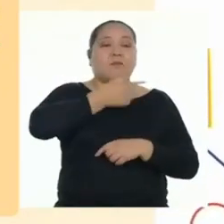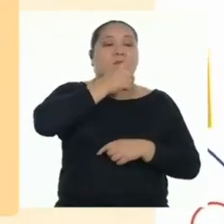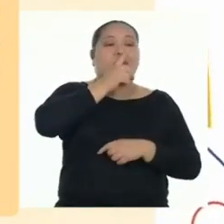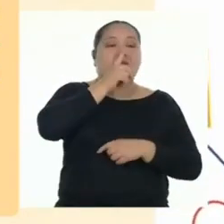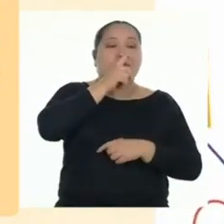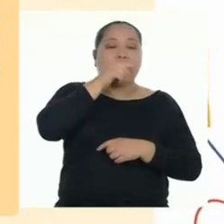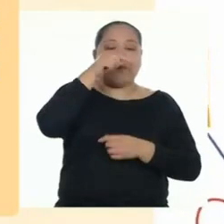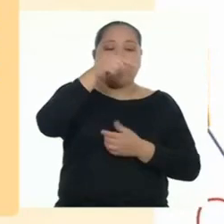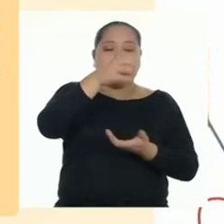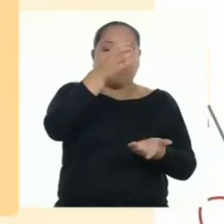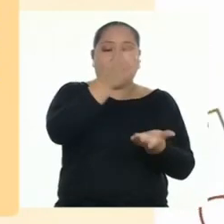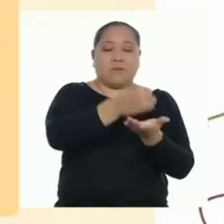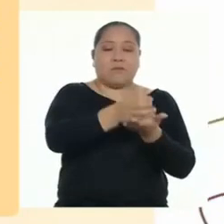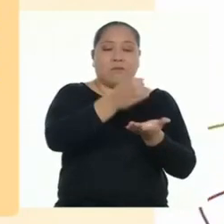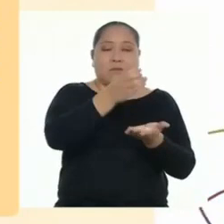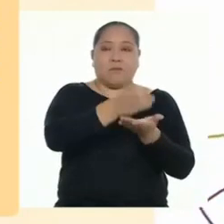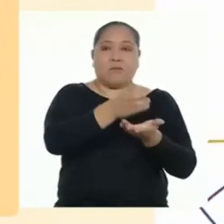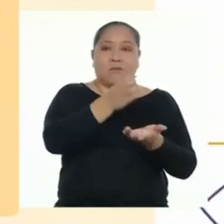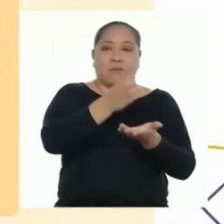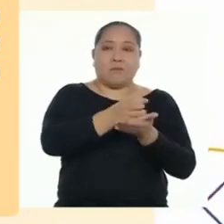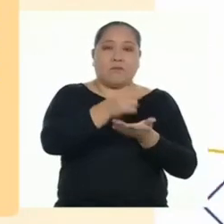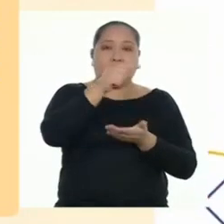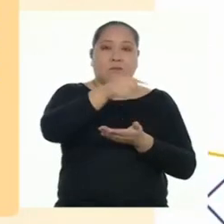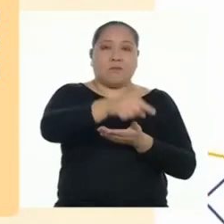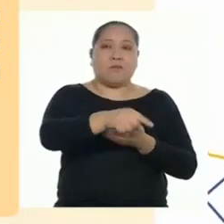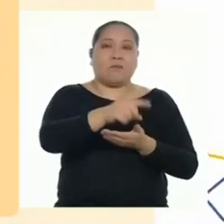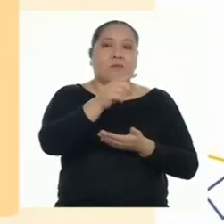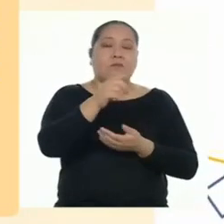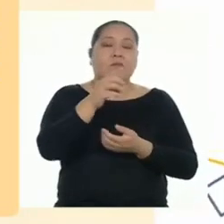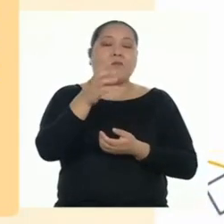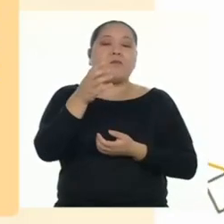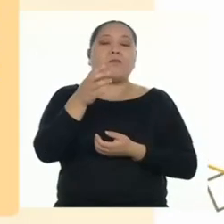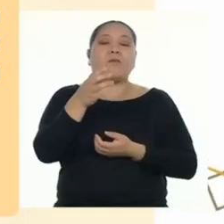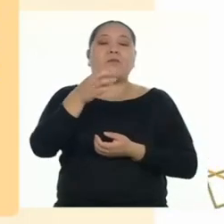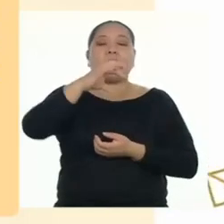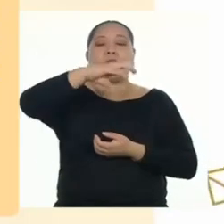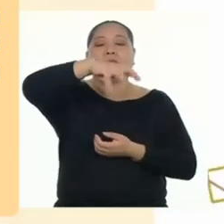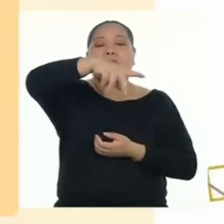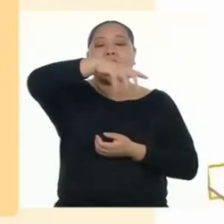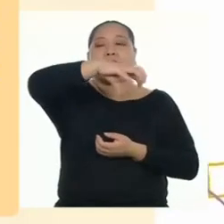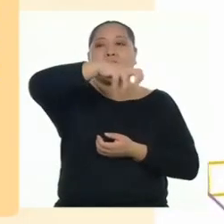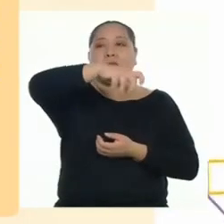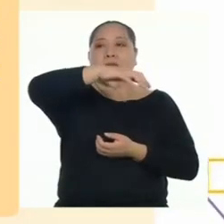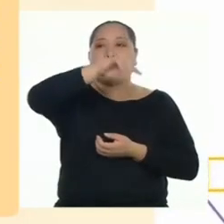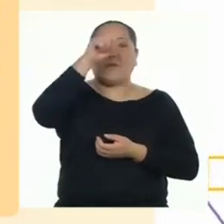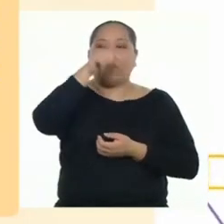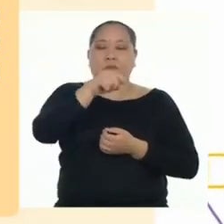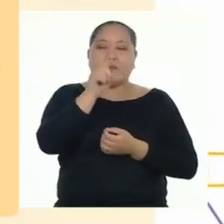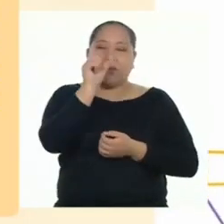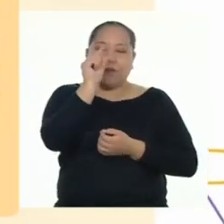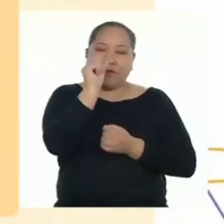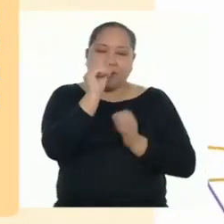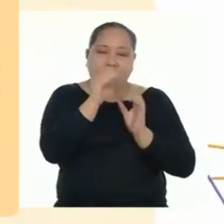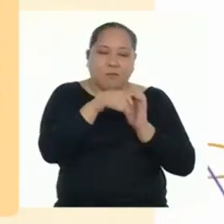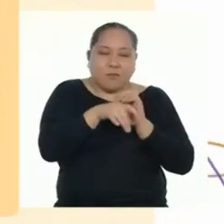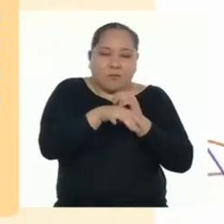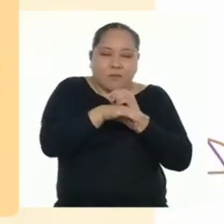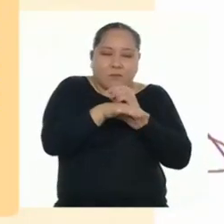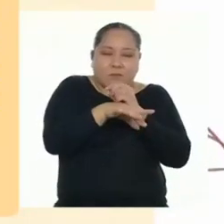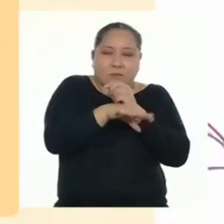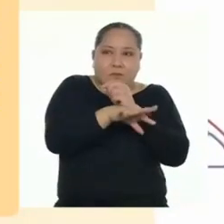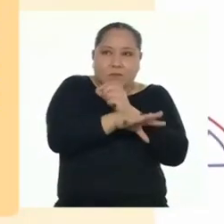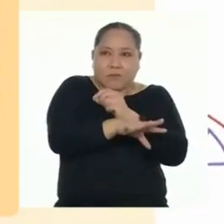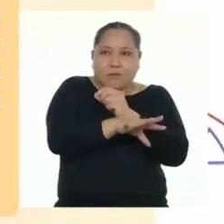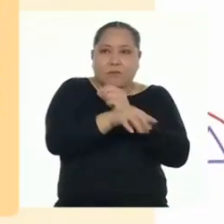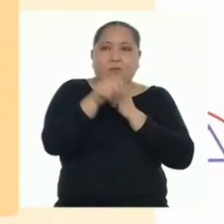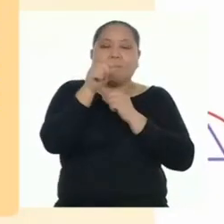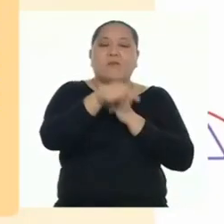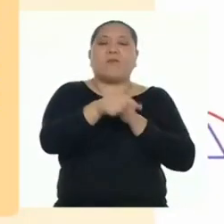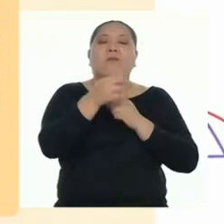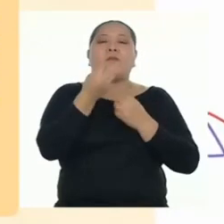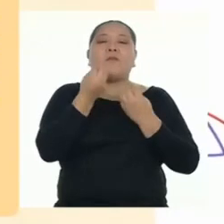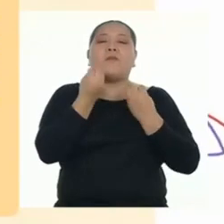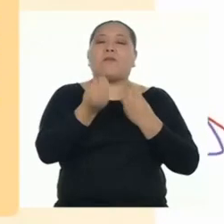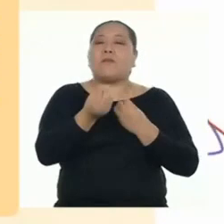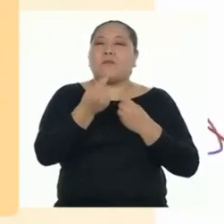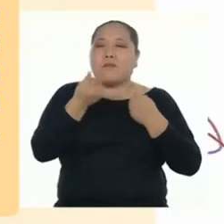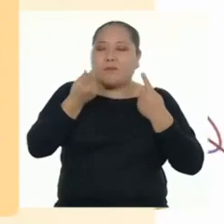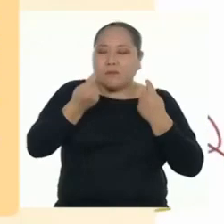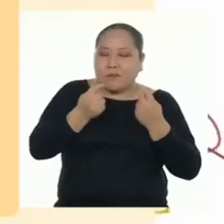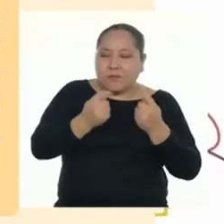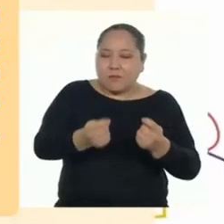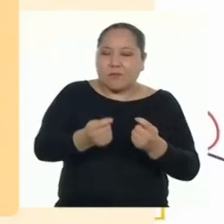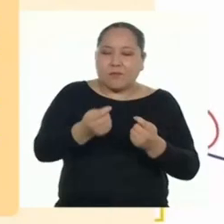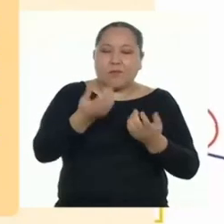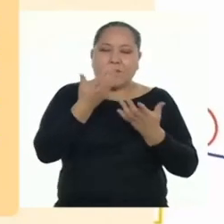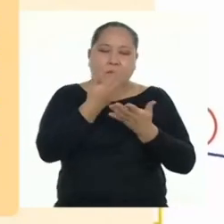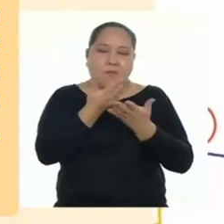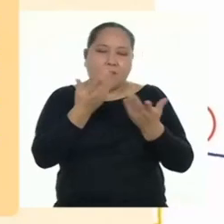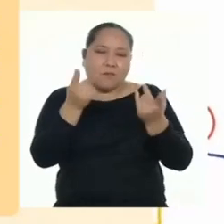raíz que se encontraba en el agua potable, que creció en menor proporción, debido a que están tratadas y tienen